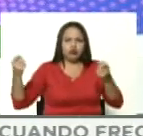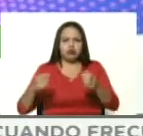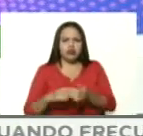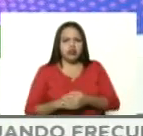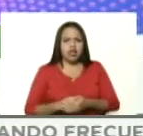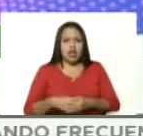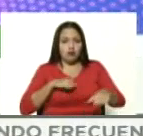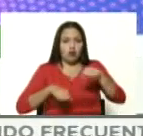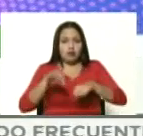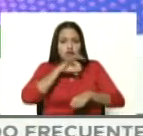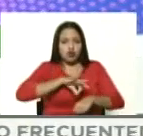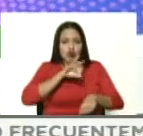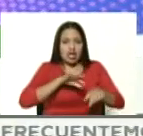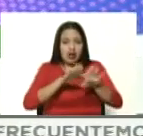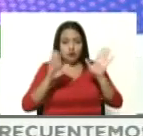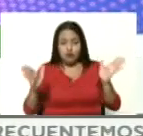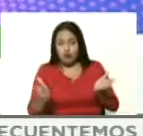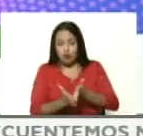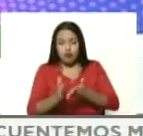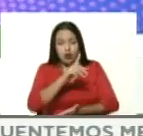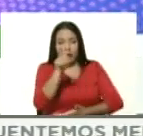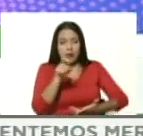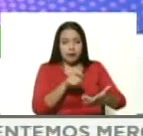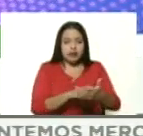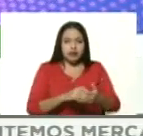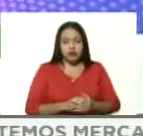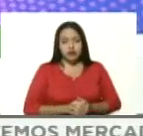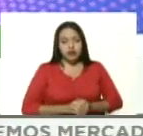movimientos sociales del mundo entero,